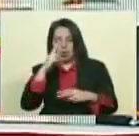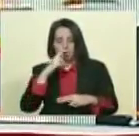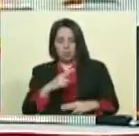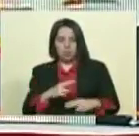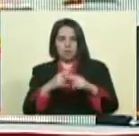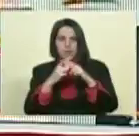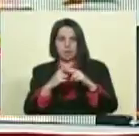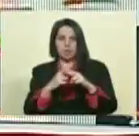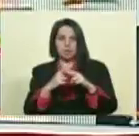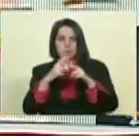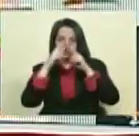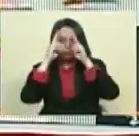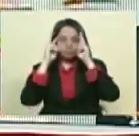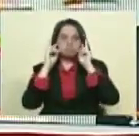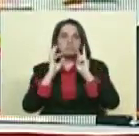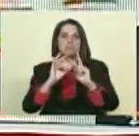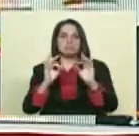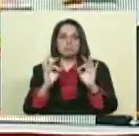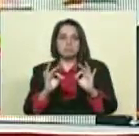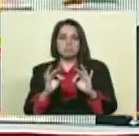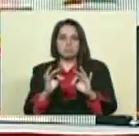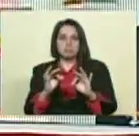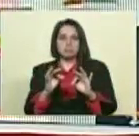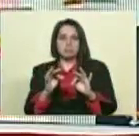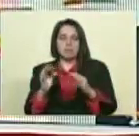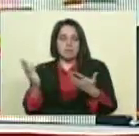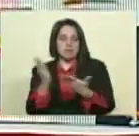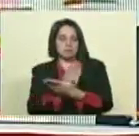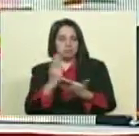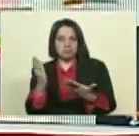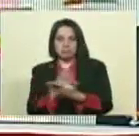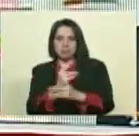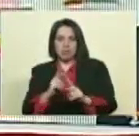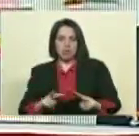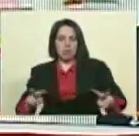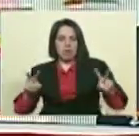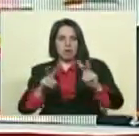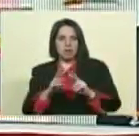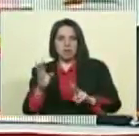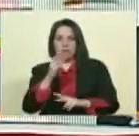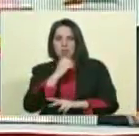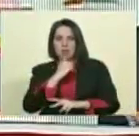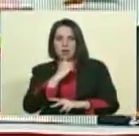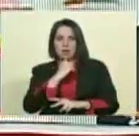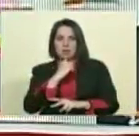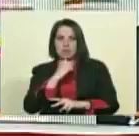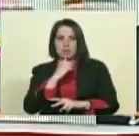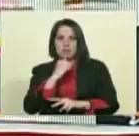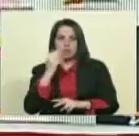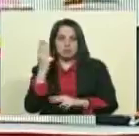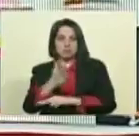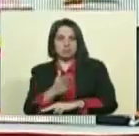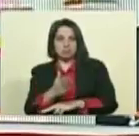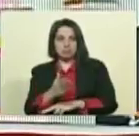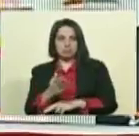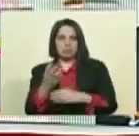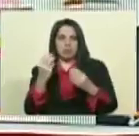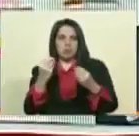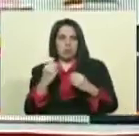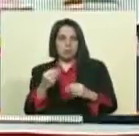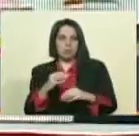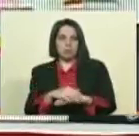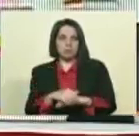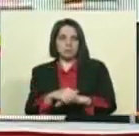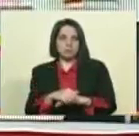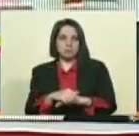vayamos acorralando los antivalores que generan el delito, porque sin antivalores no hay delito, sin antivalores no hay delincuente, y